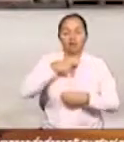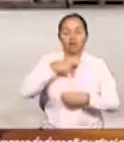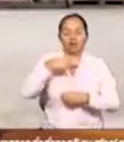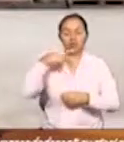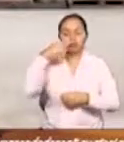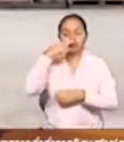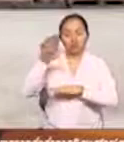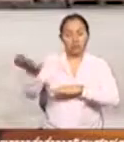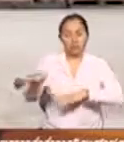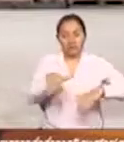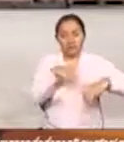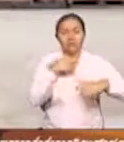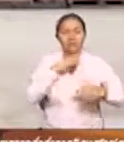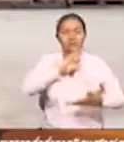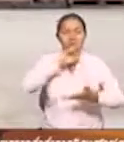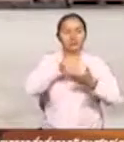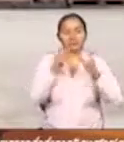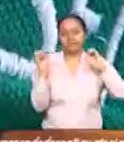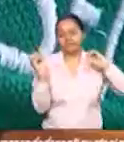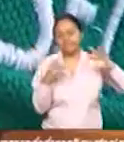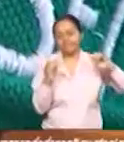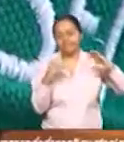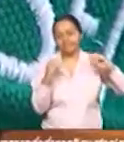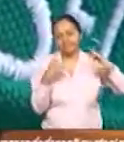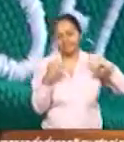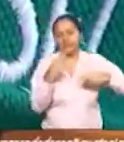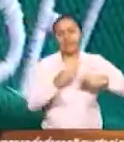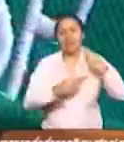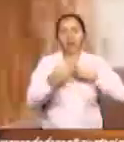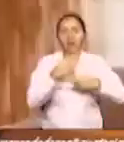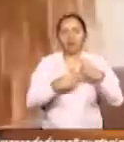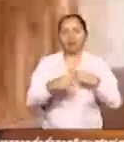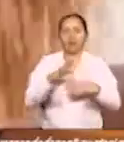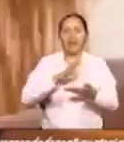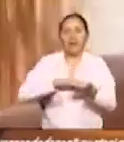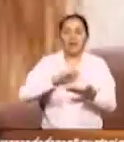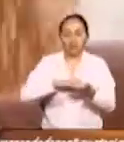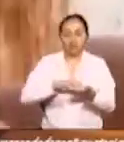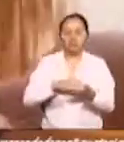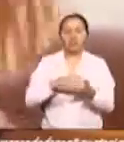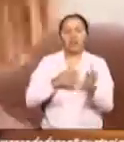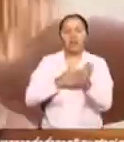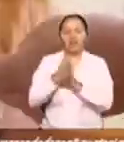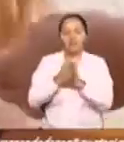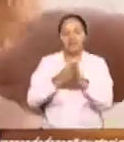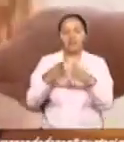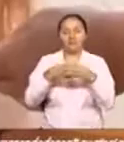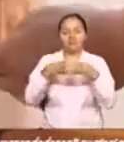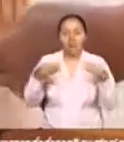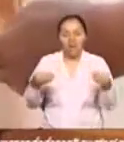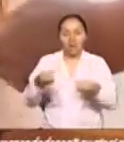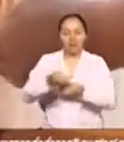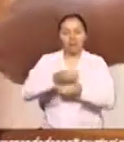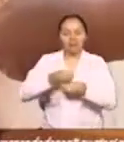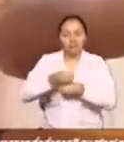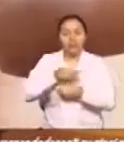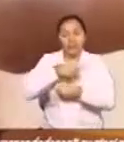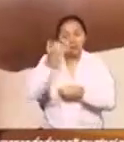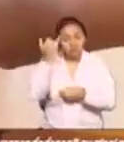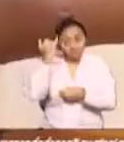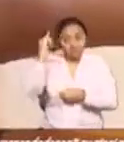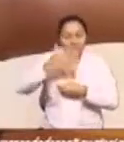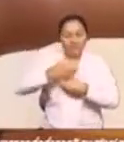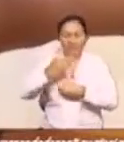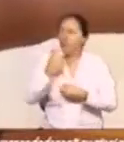centro de acopio que nos dedicamos a la comercialización de arroz, maíz, café y cacao. La federación se crea con la necesidad de comercializar, entonces en función